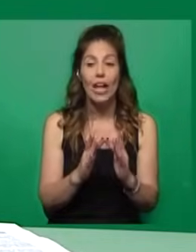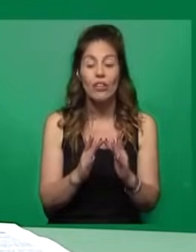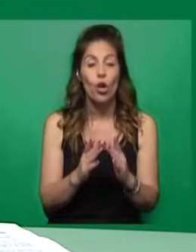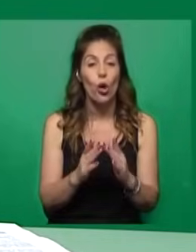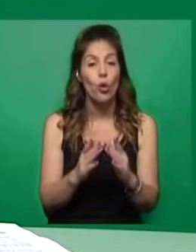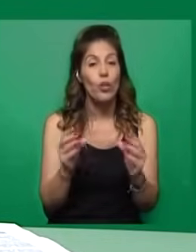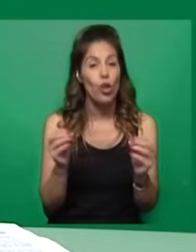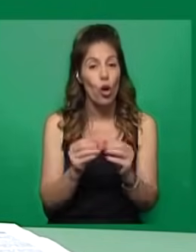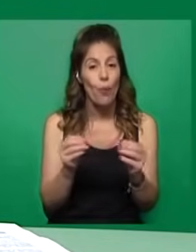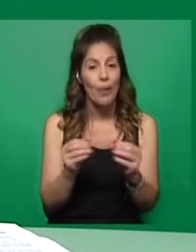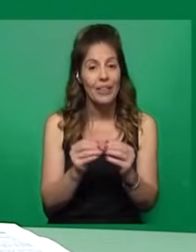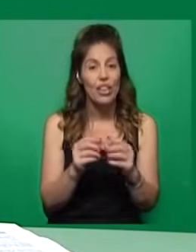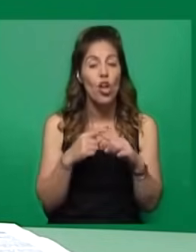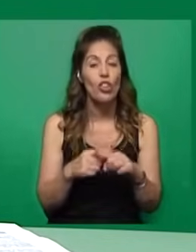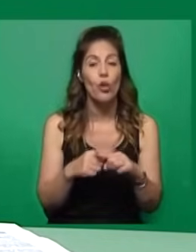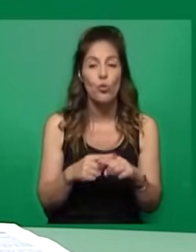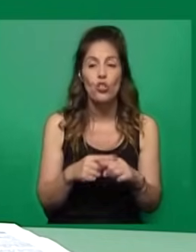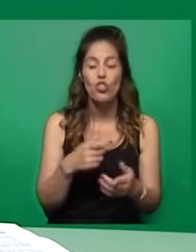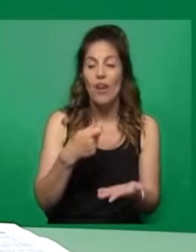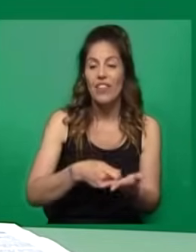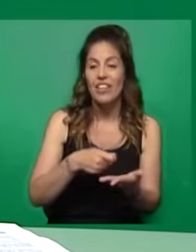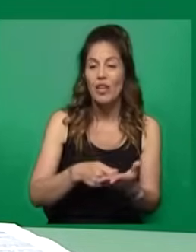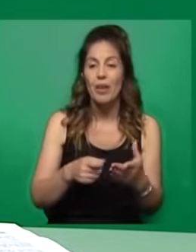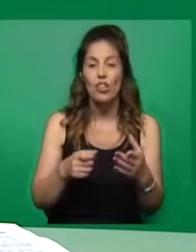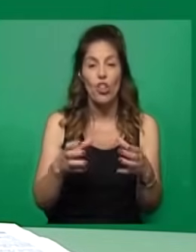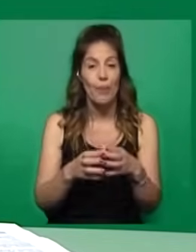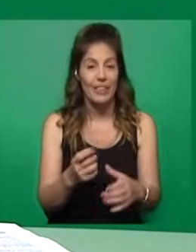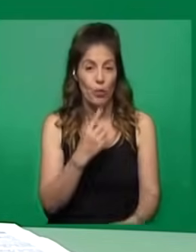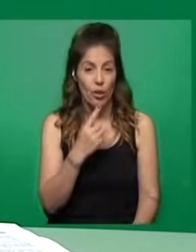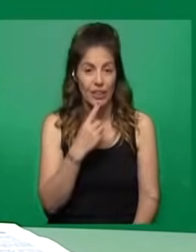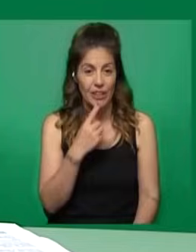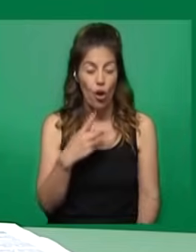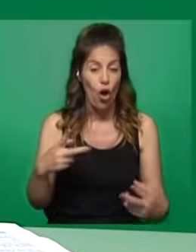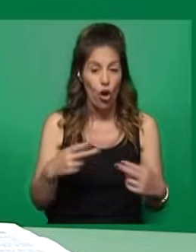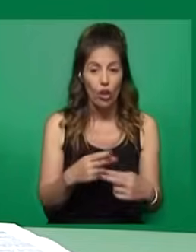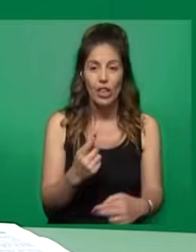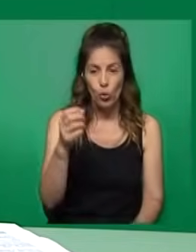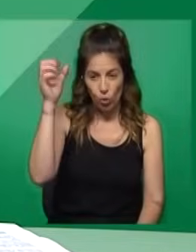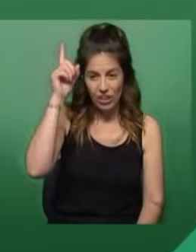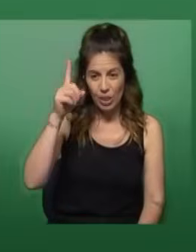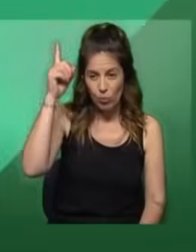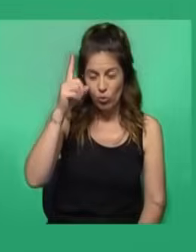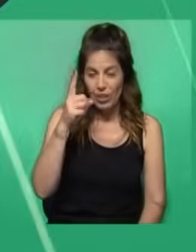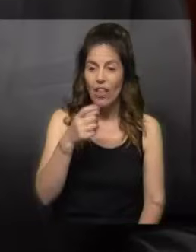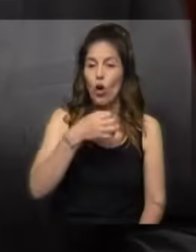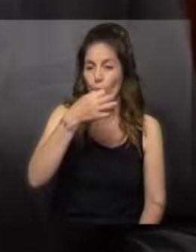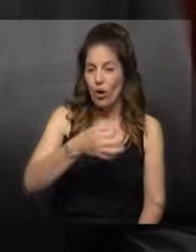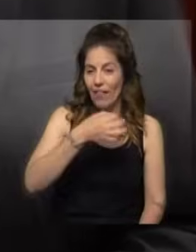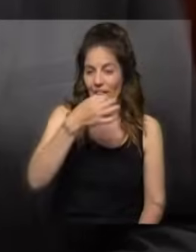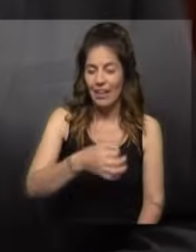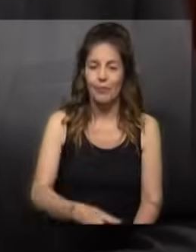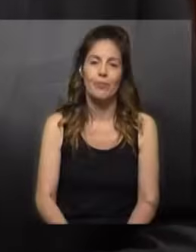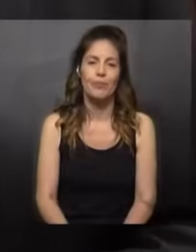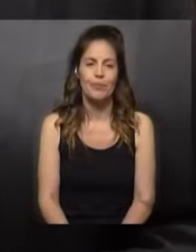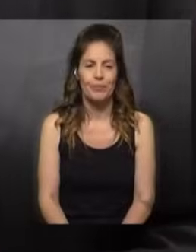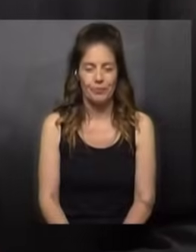discusión sobre financiamiento de partidos en cámara baja cuarto intermedio y un diputado por hablar con TV ciudad Martín